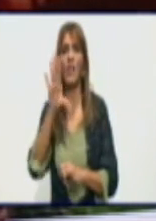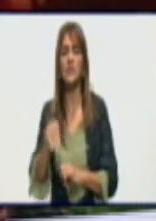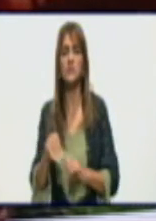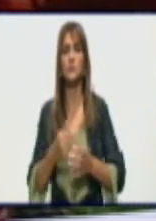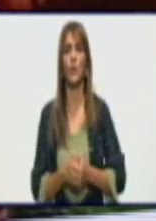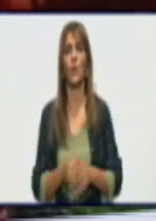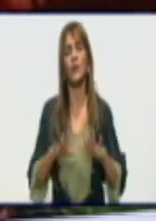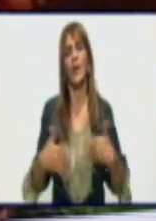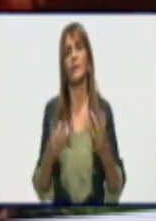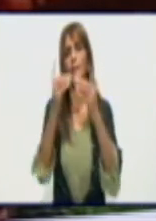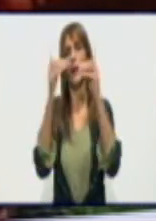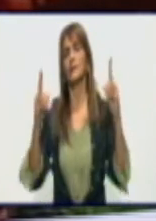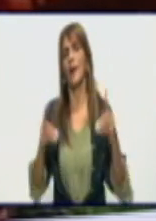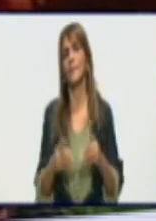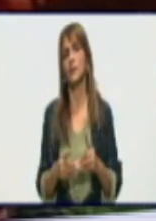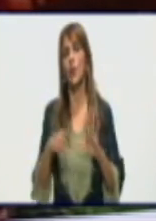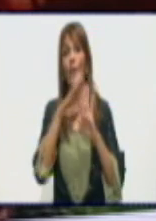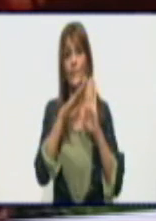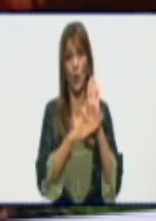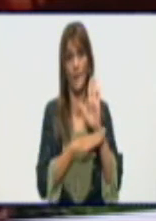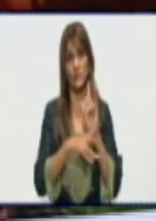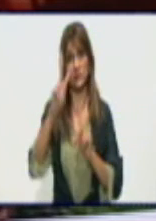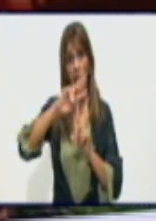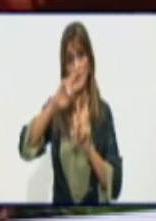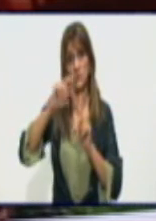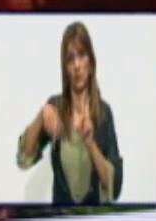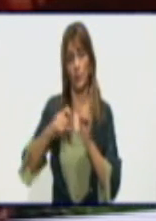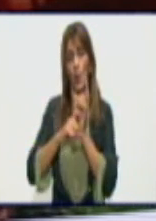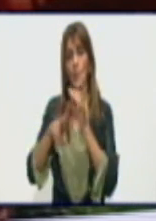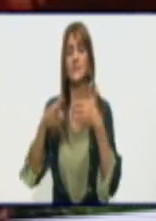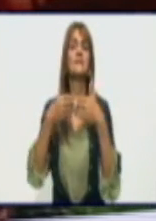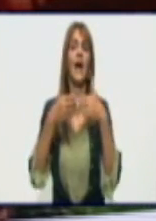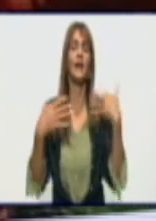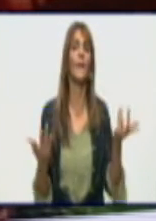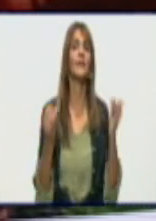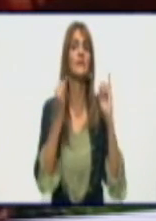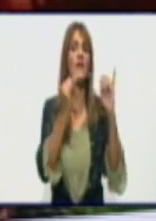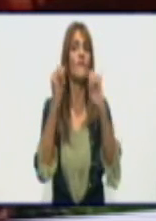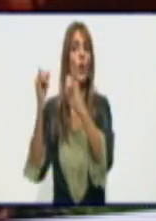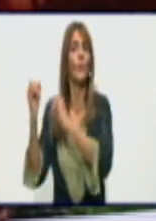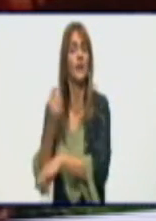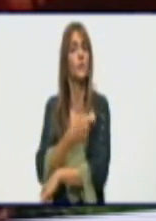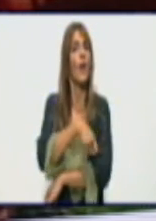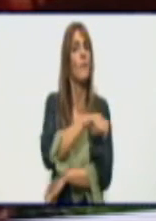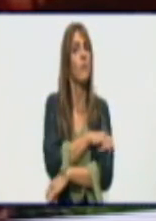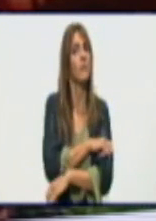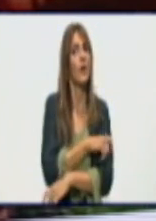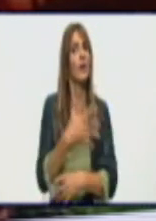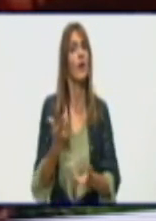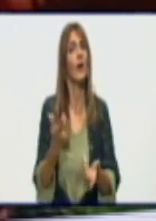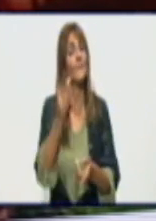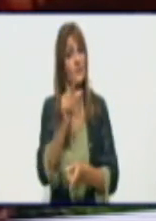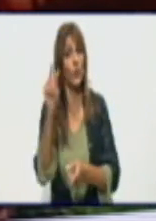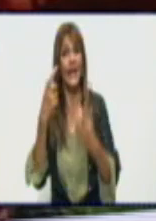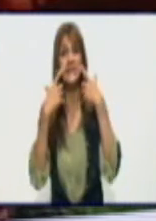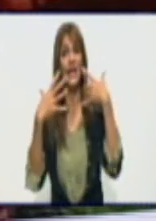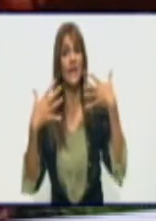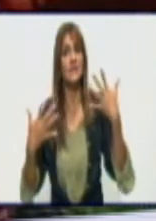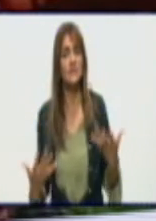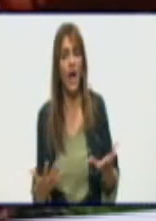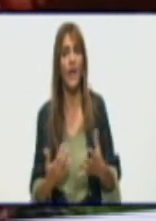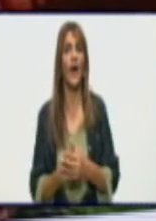de Programación de la Televisión en Granma está informando a los televidentes interesados en opinar acerca de